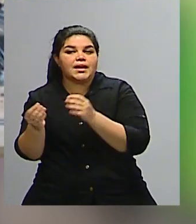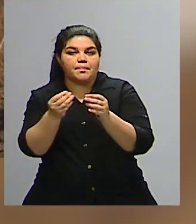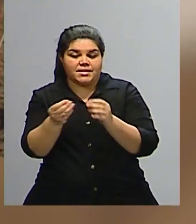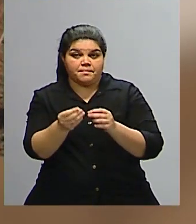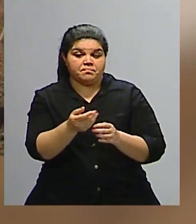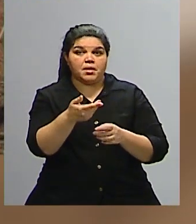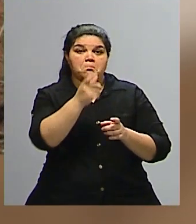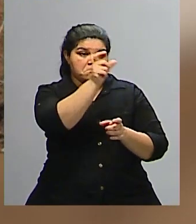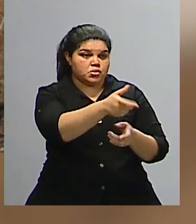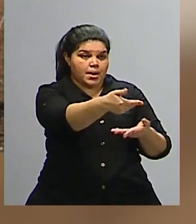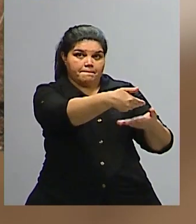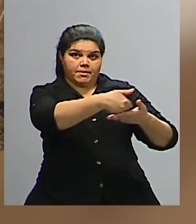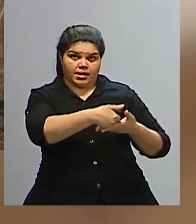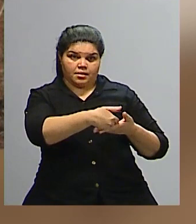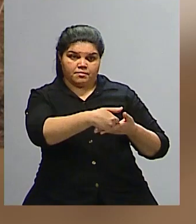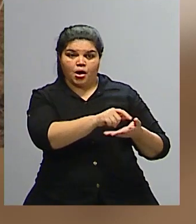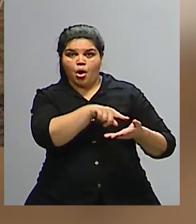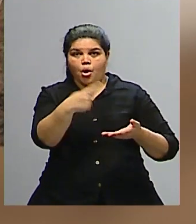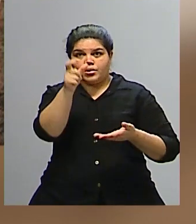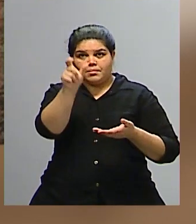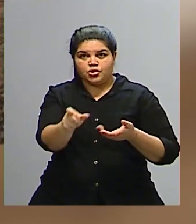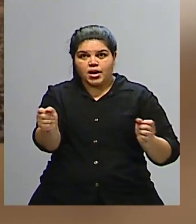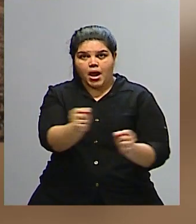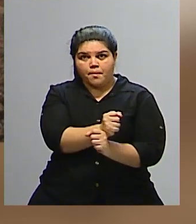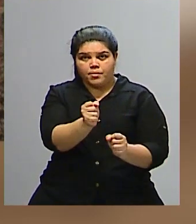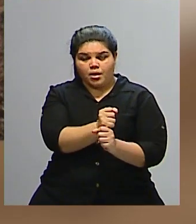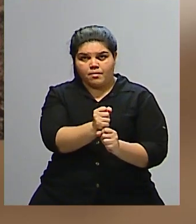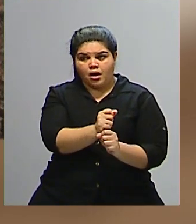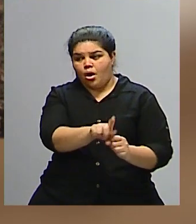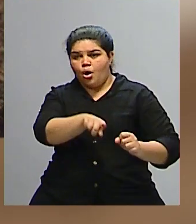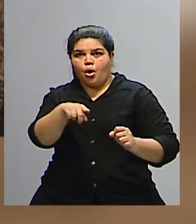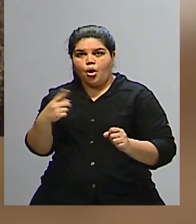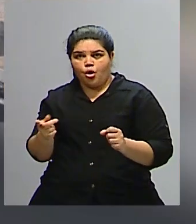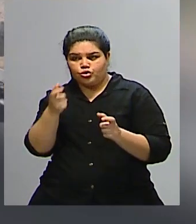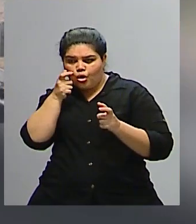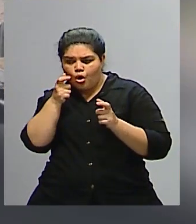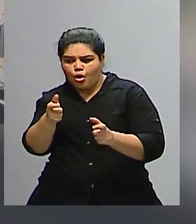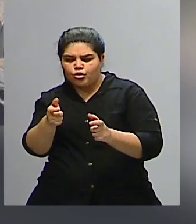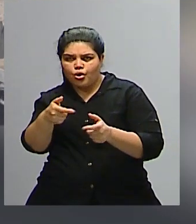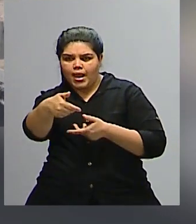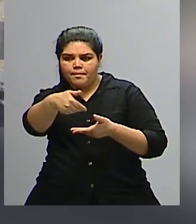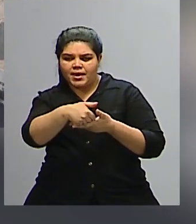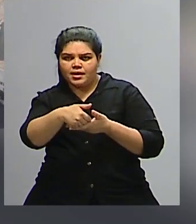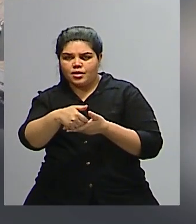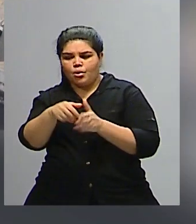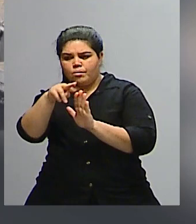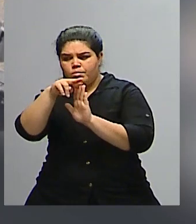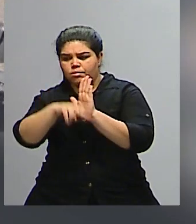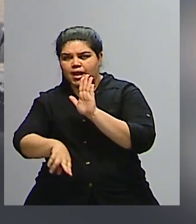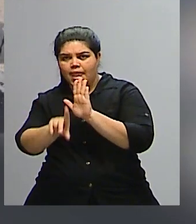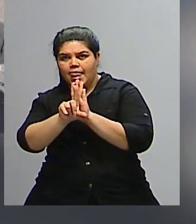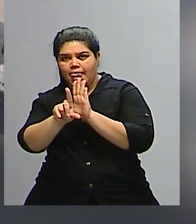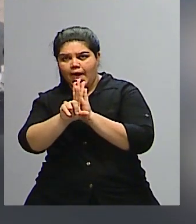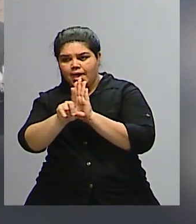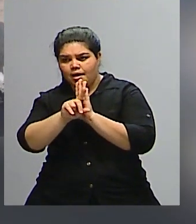que autorizar, luego se va a hacer un proceso de contratación también conforme a cómo está arreglado en la ley, alguien va a